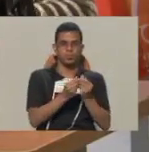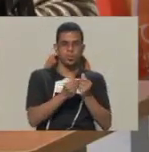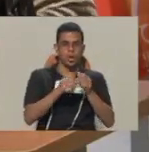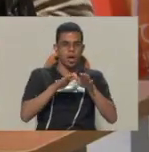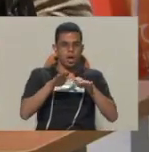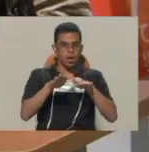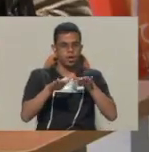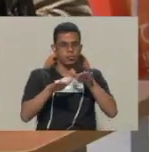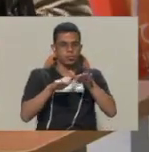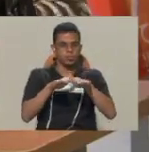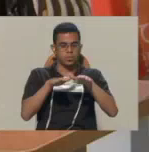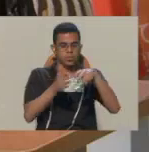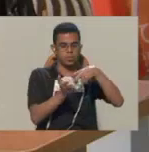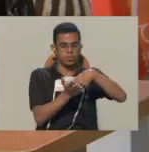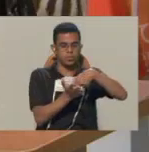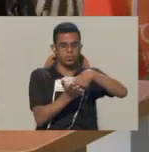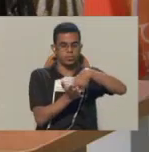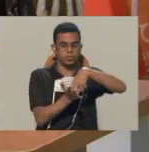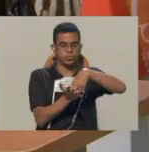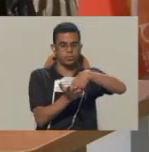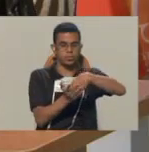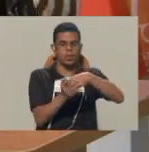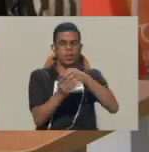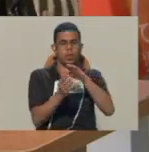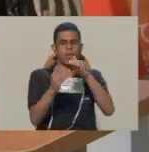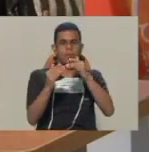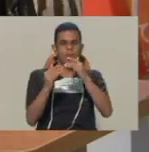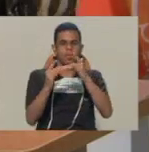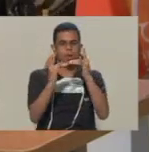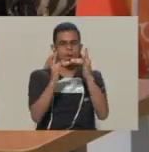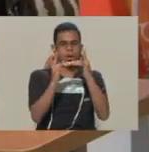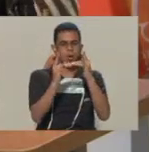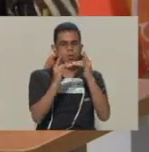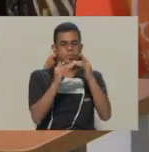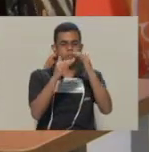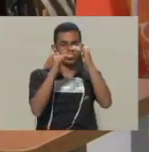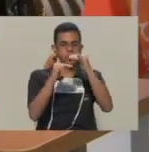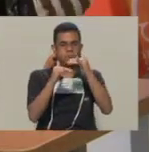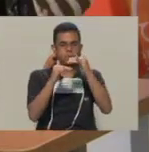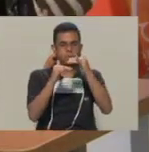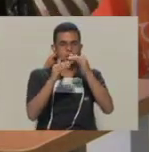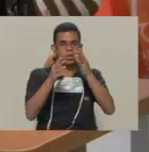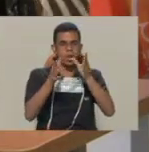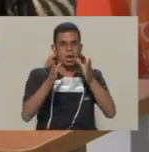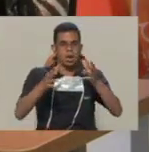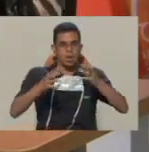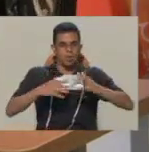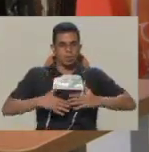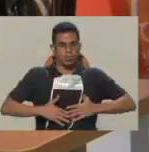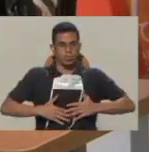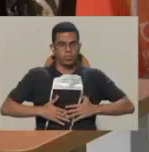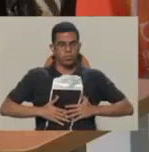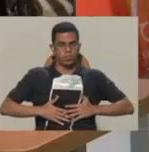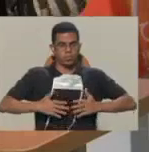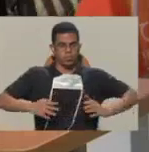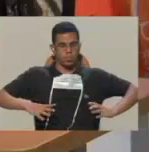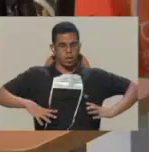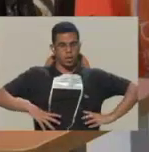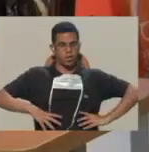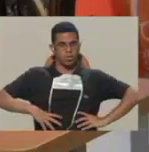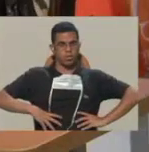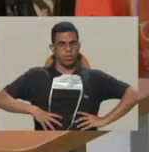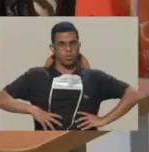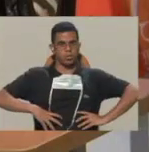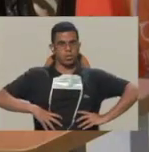estimular en nuestros niños es el gateo. Los vamos a acostar en cama, ¿verdad? Buscando de sostenerlo por el